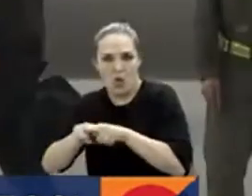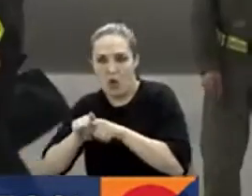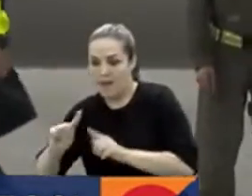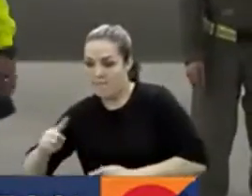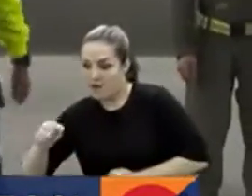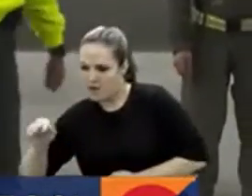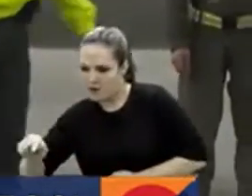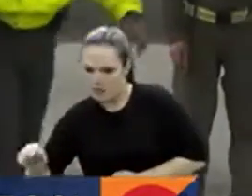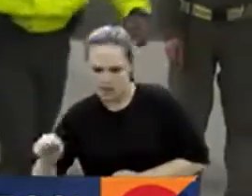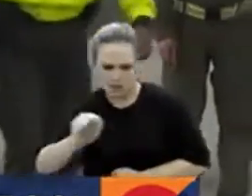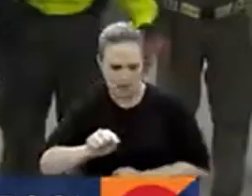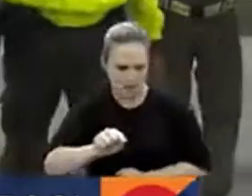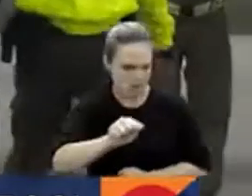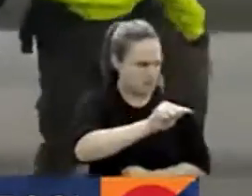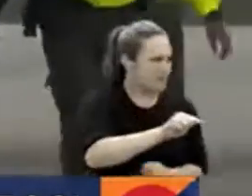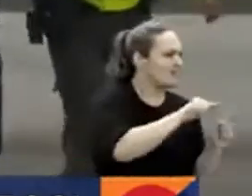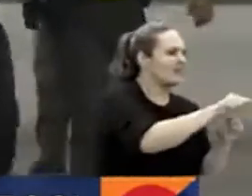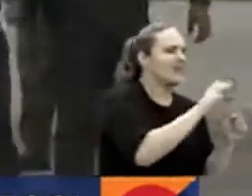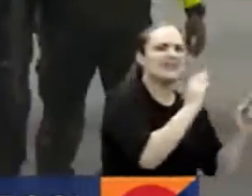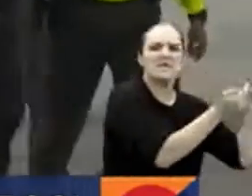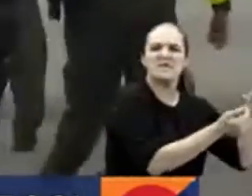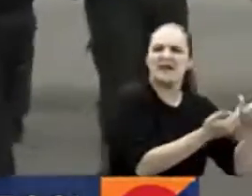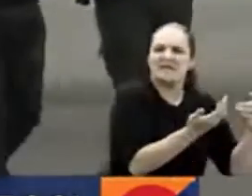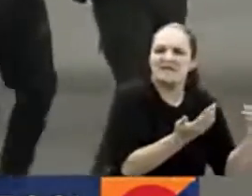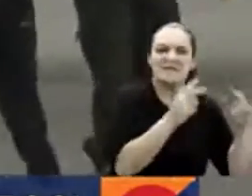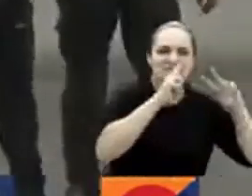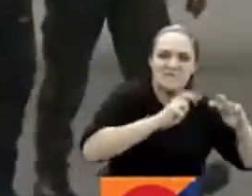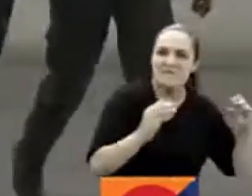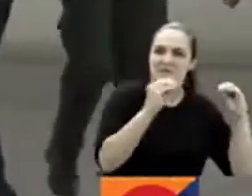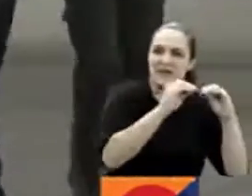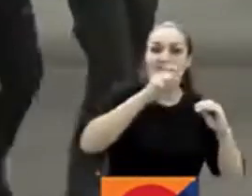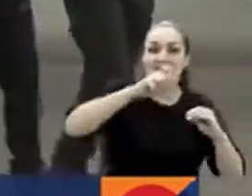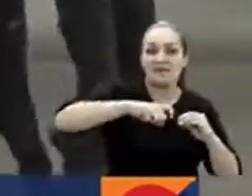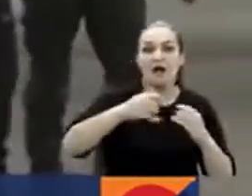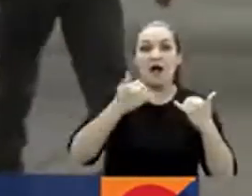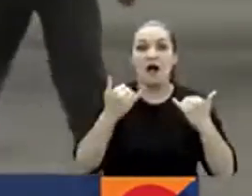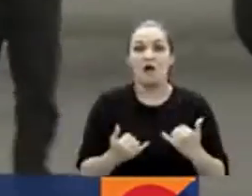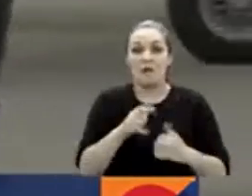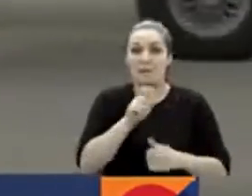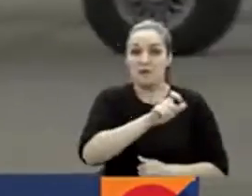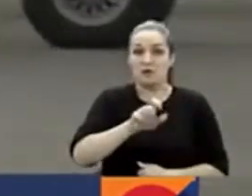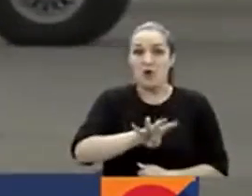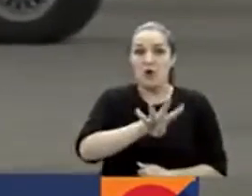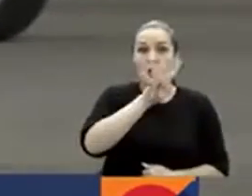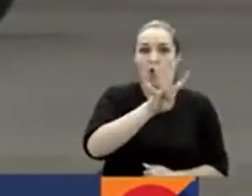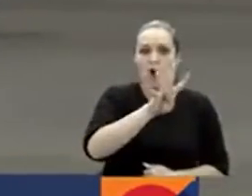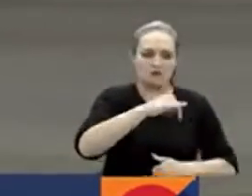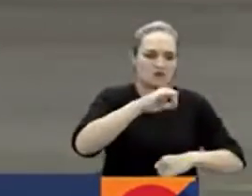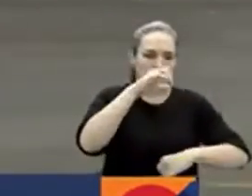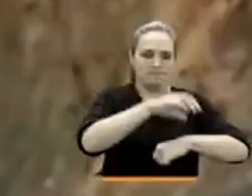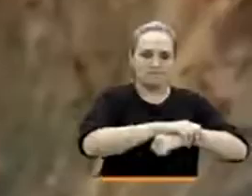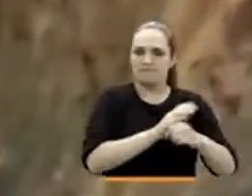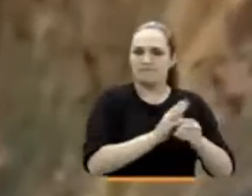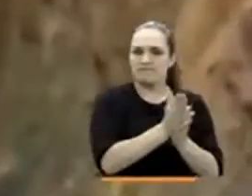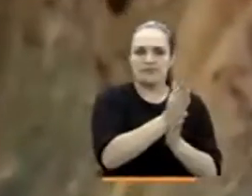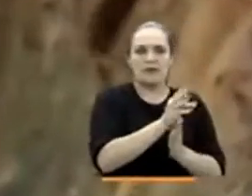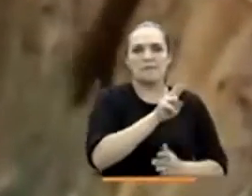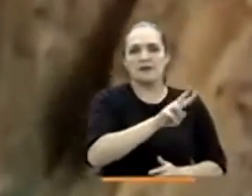esos dineros. Hasta el momento, 4 de los involucrados capturados han sido condenados a 23 años y 6 meses de prisión.